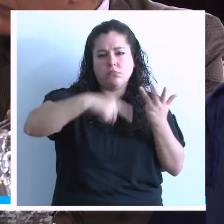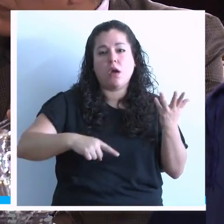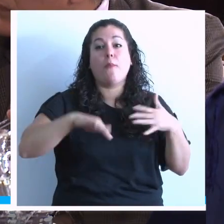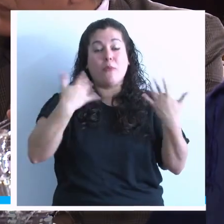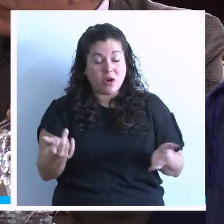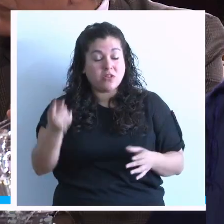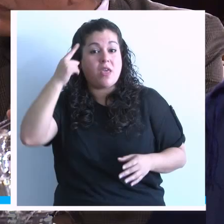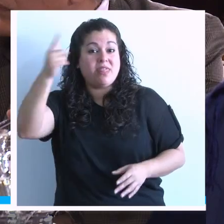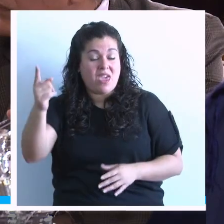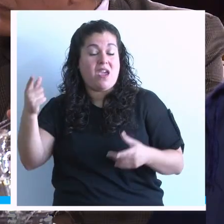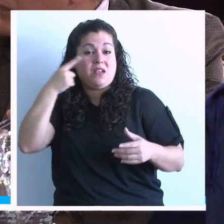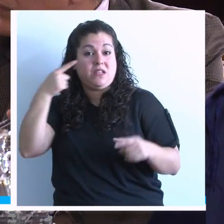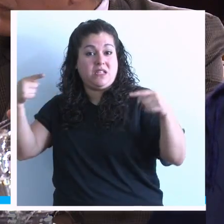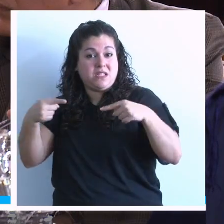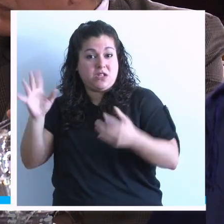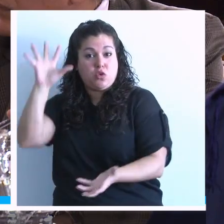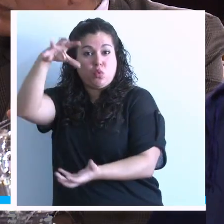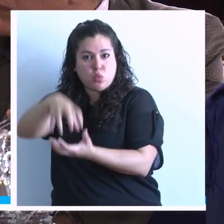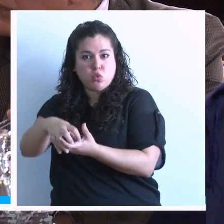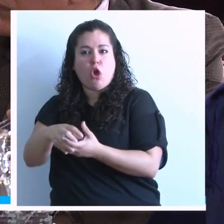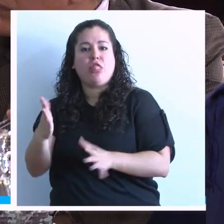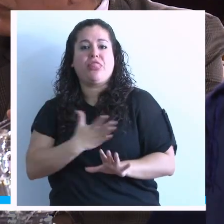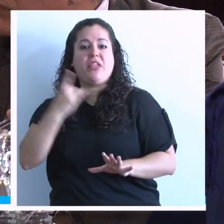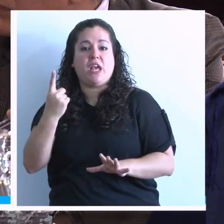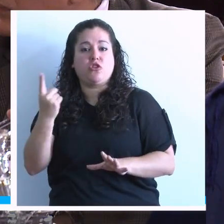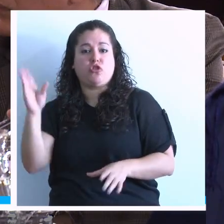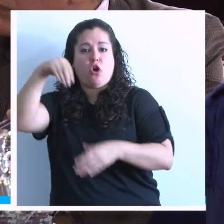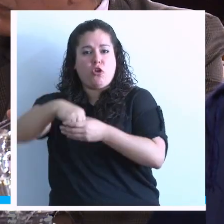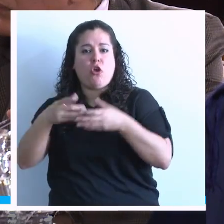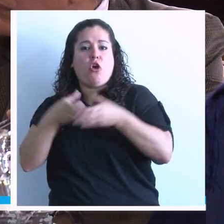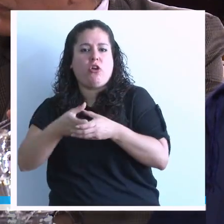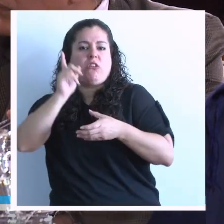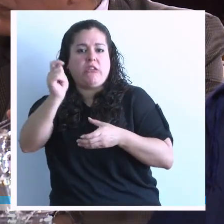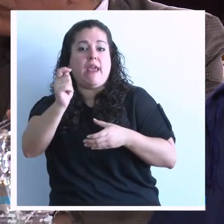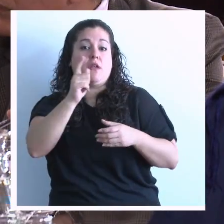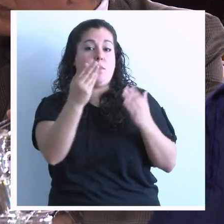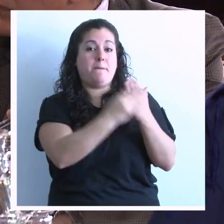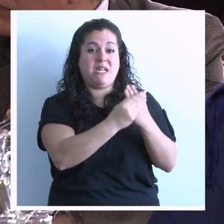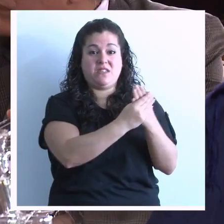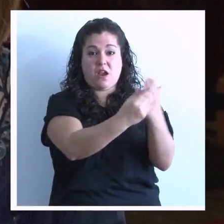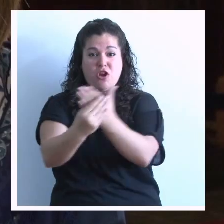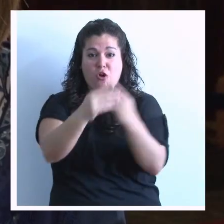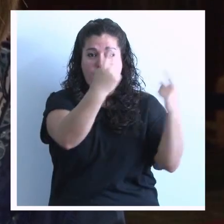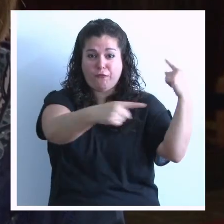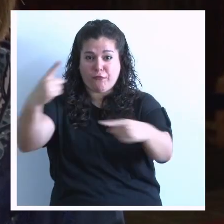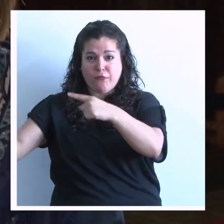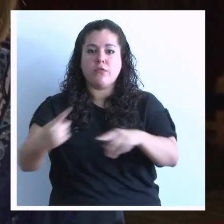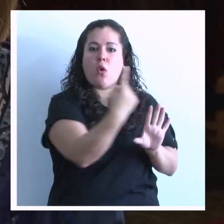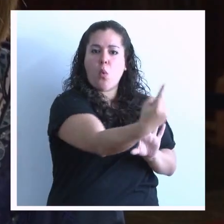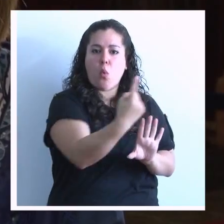instituto, que el directorio esté conformado por representantes de los distintos ministerios,